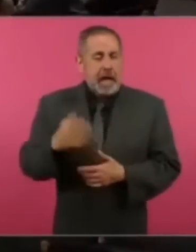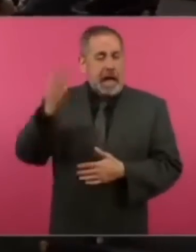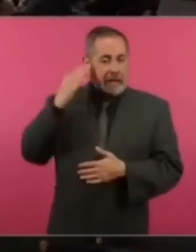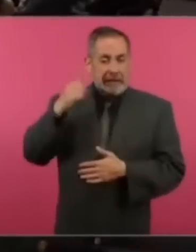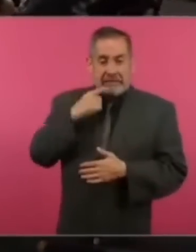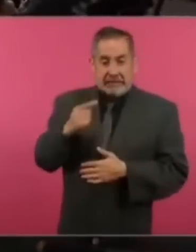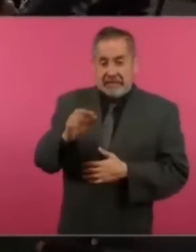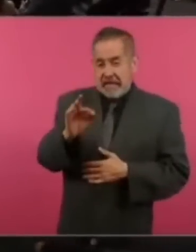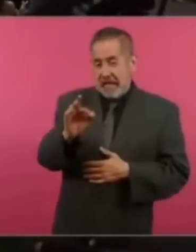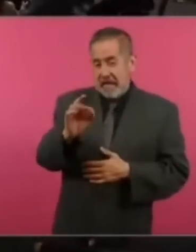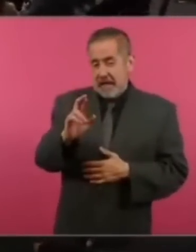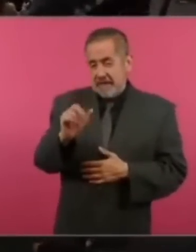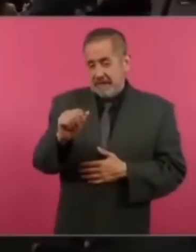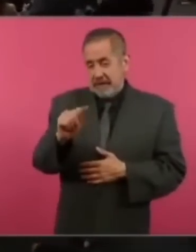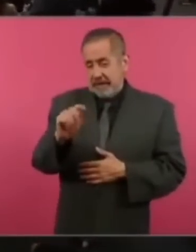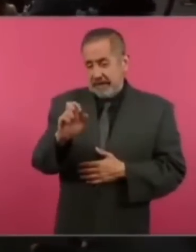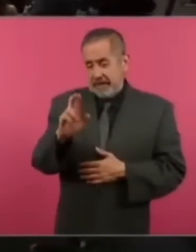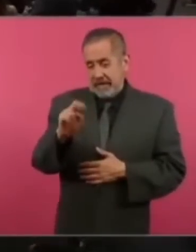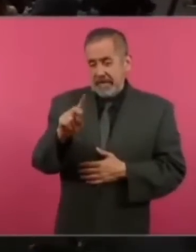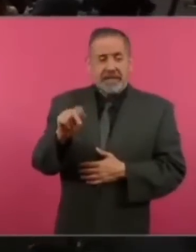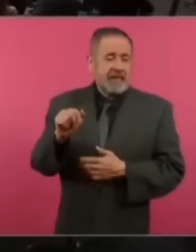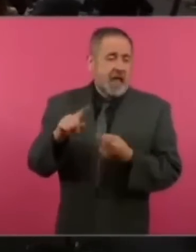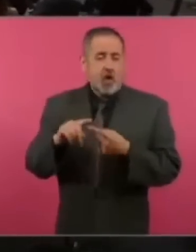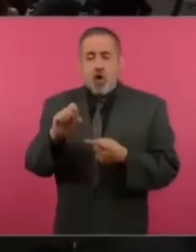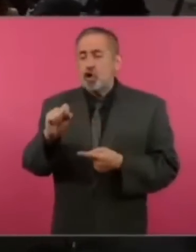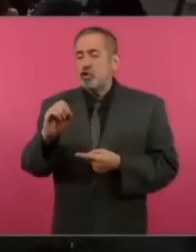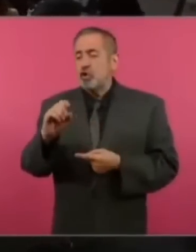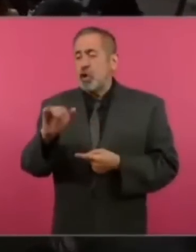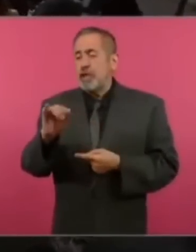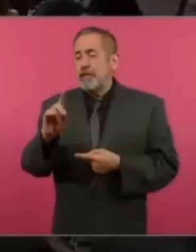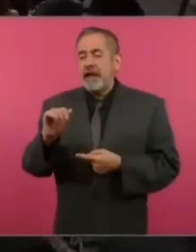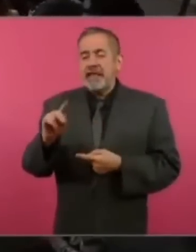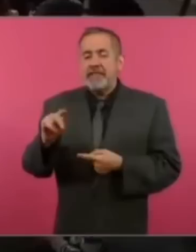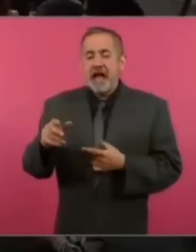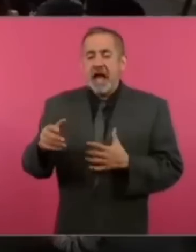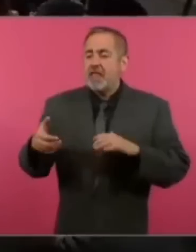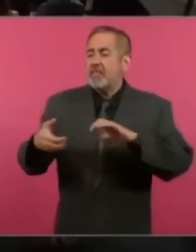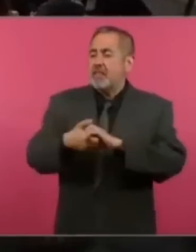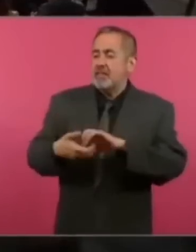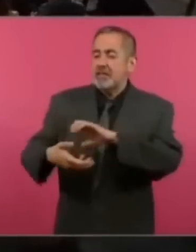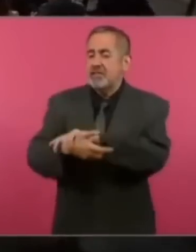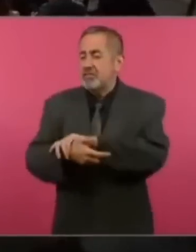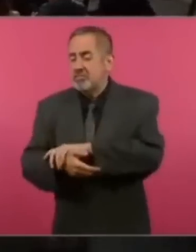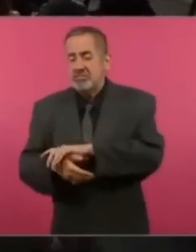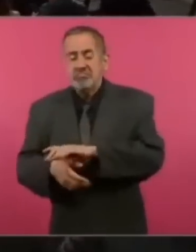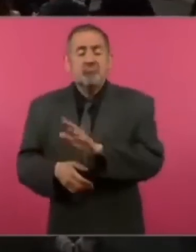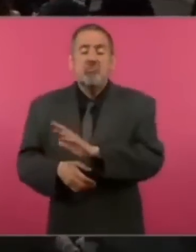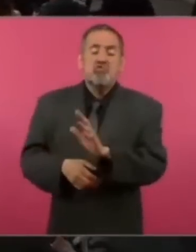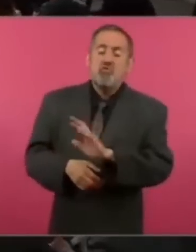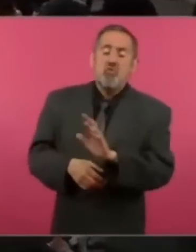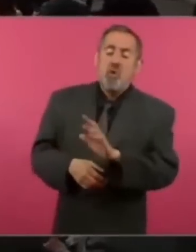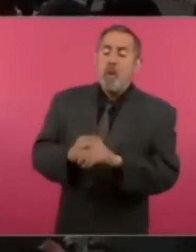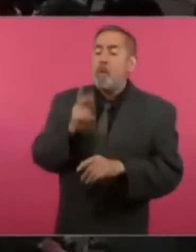fraternidad o solidaridad o Cooperación. justicia. No, no, no, se